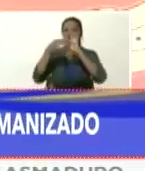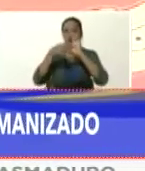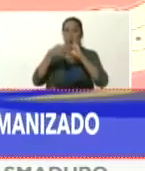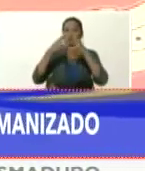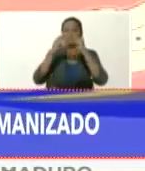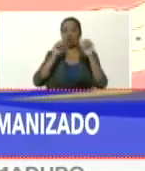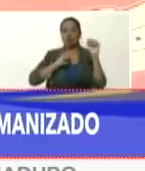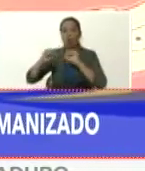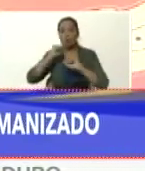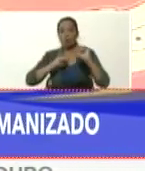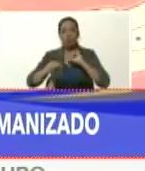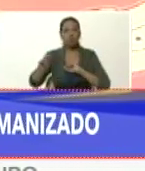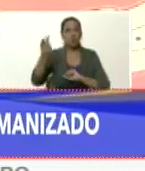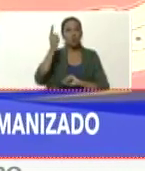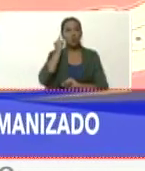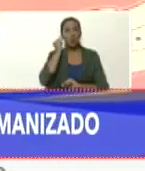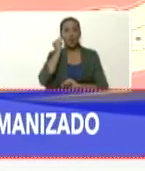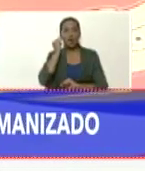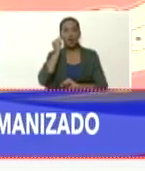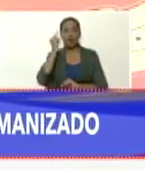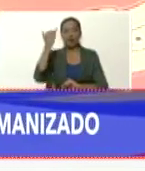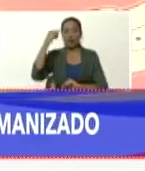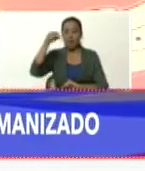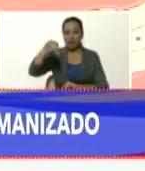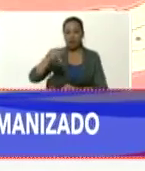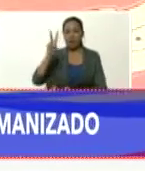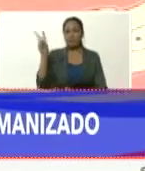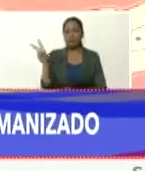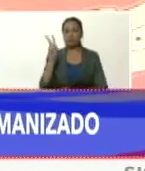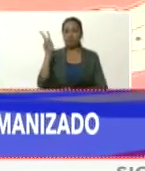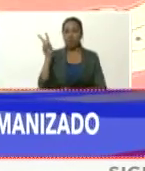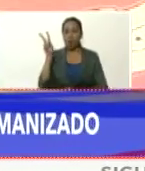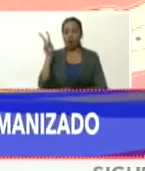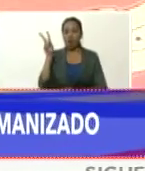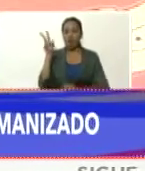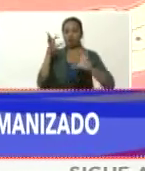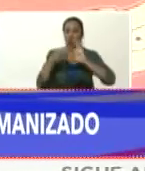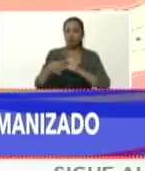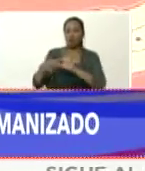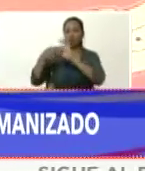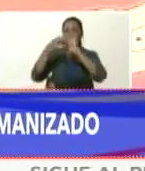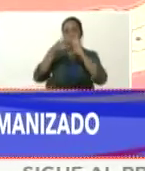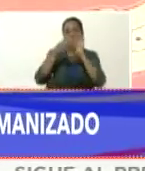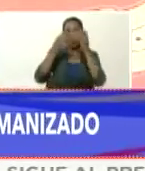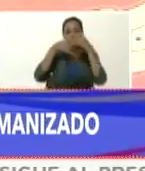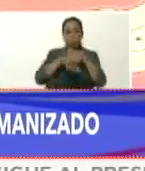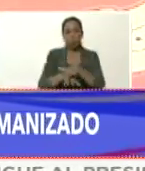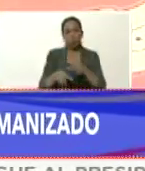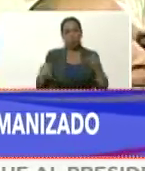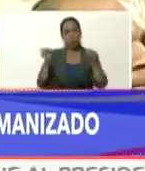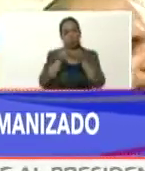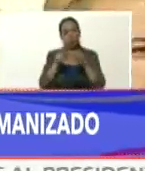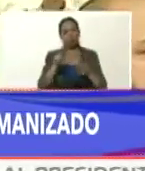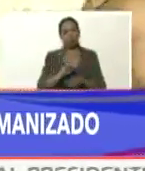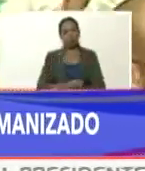movimientos feministas y de mujeres del país. Se articule.